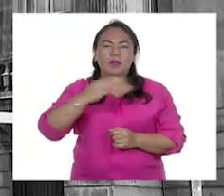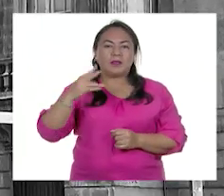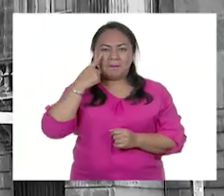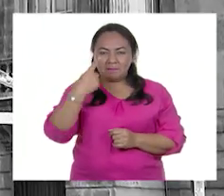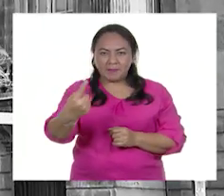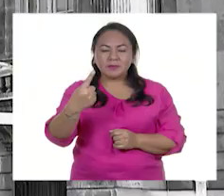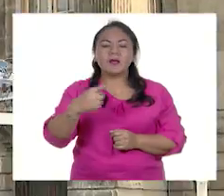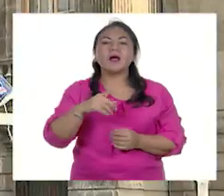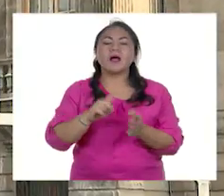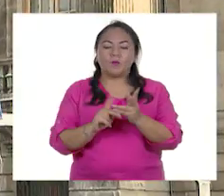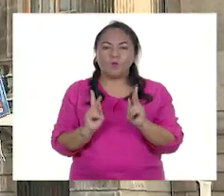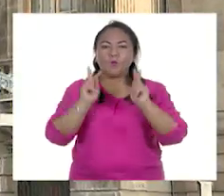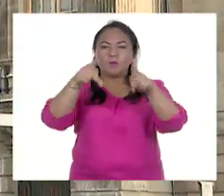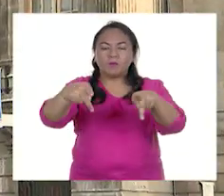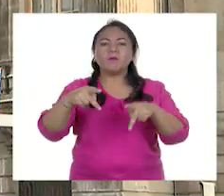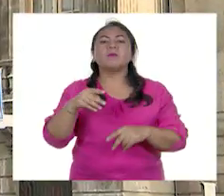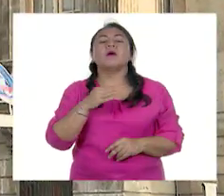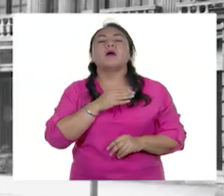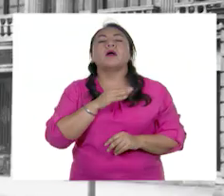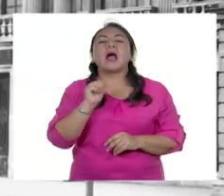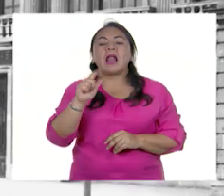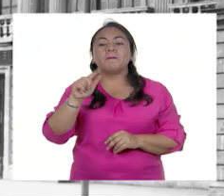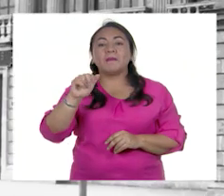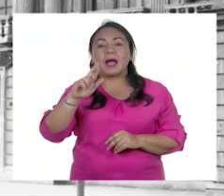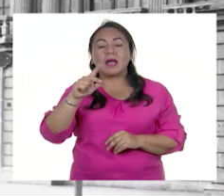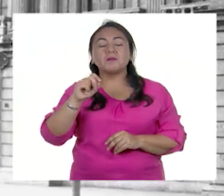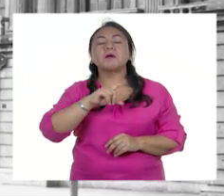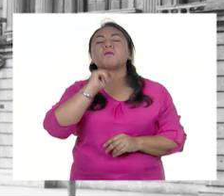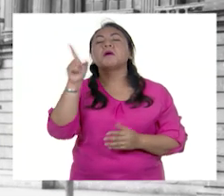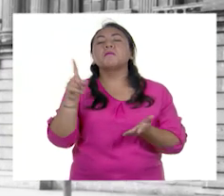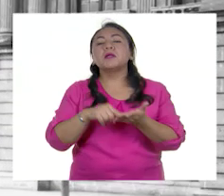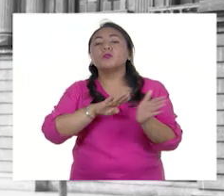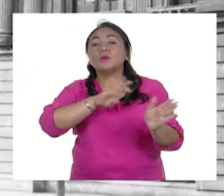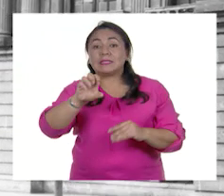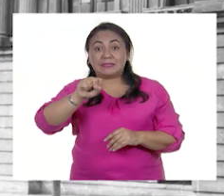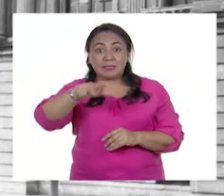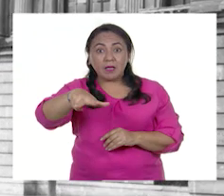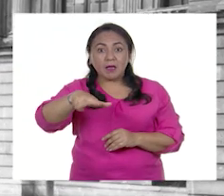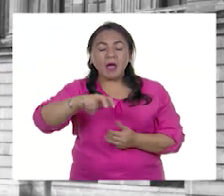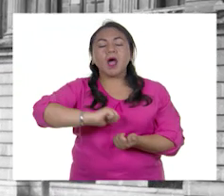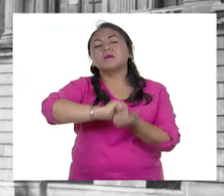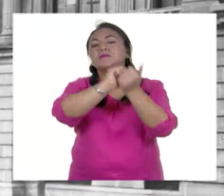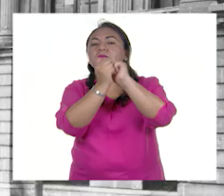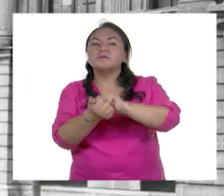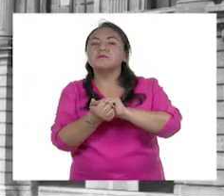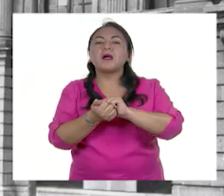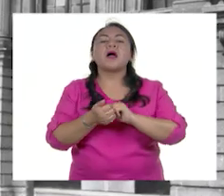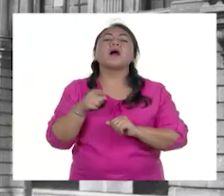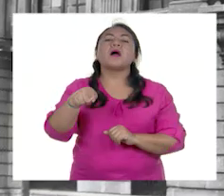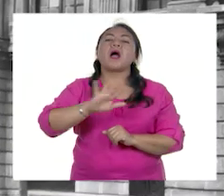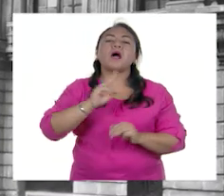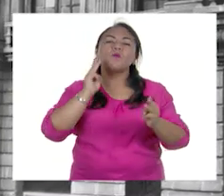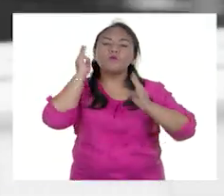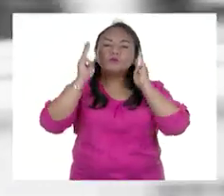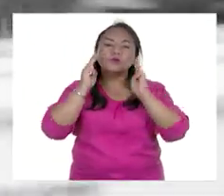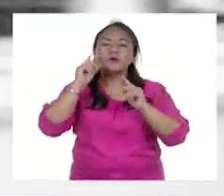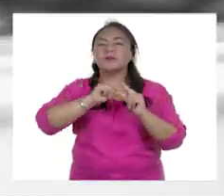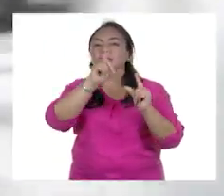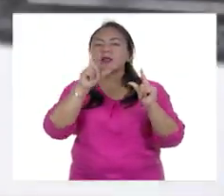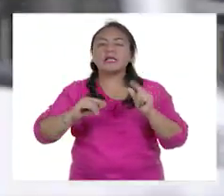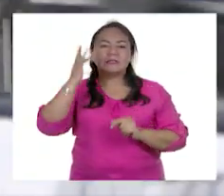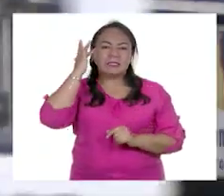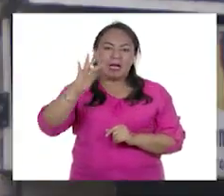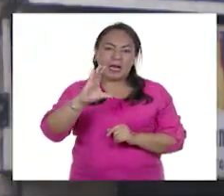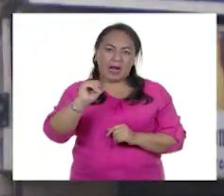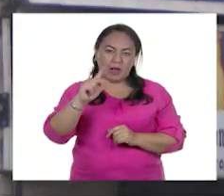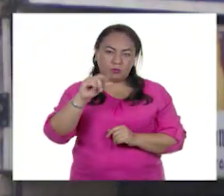esquina de Puente de Alvarado y Ramos Arizpe. Para 1968 se convirtió en el Museo Nacional de San Carlos. A unas